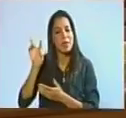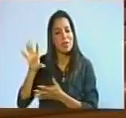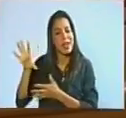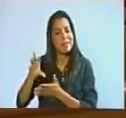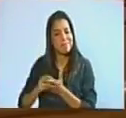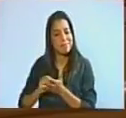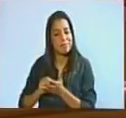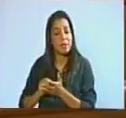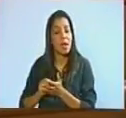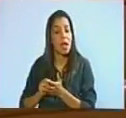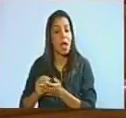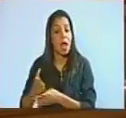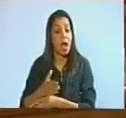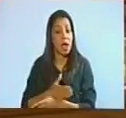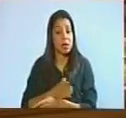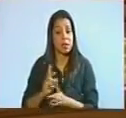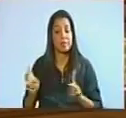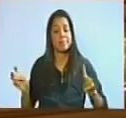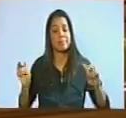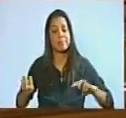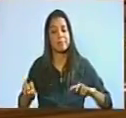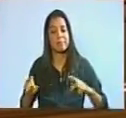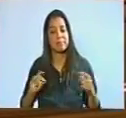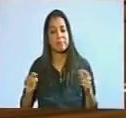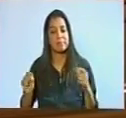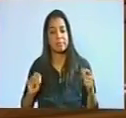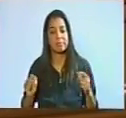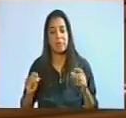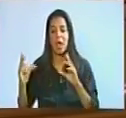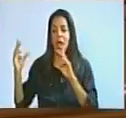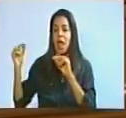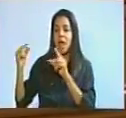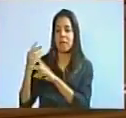venir, conversábamos en una teleconferencia